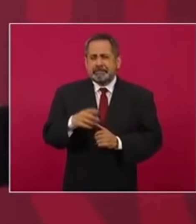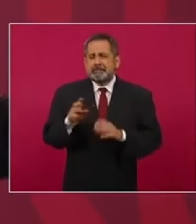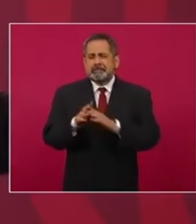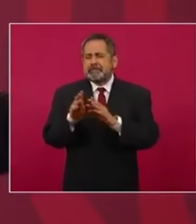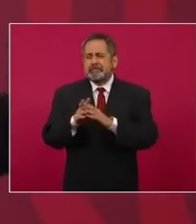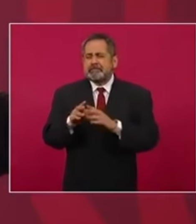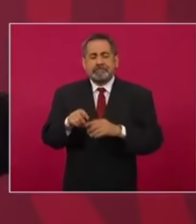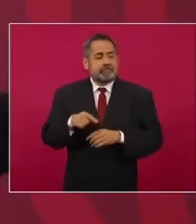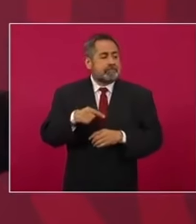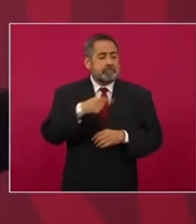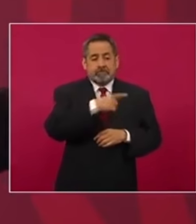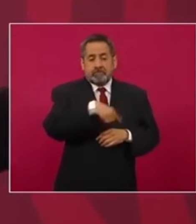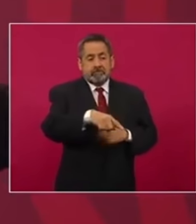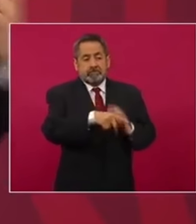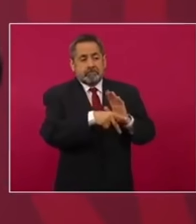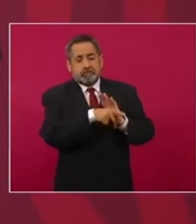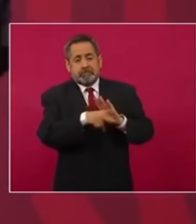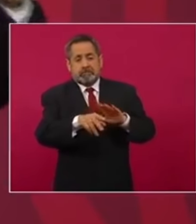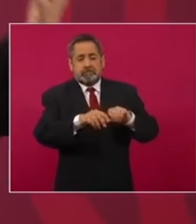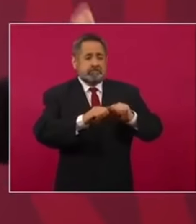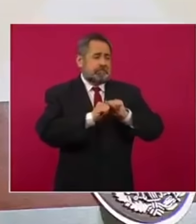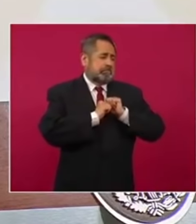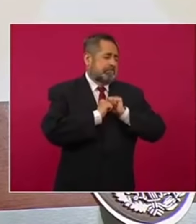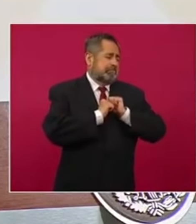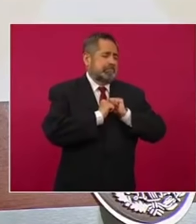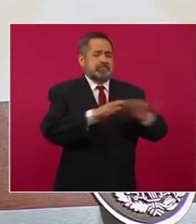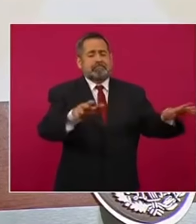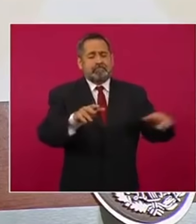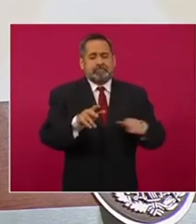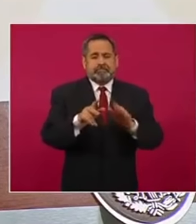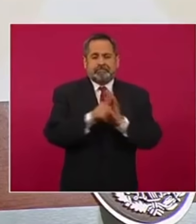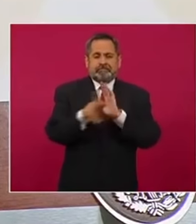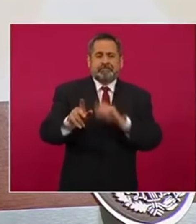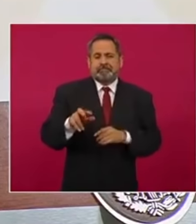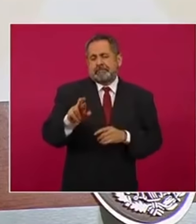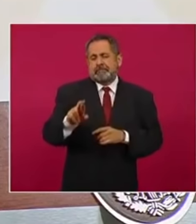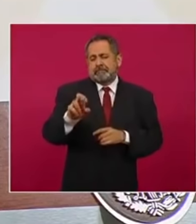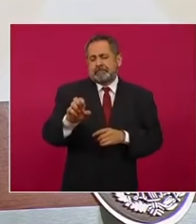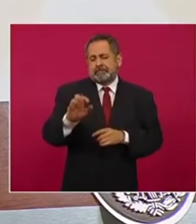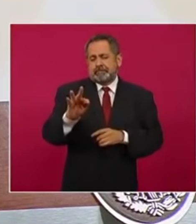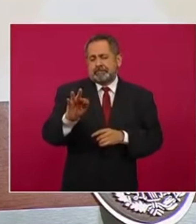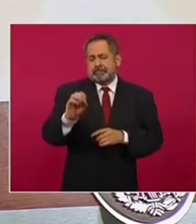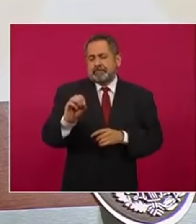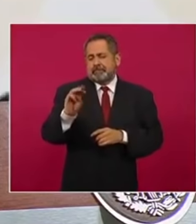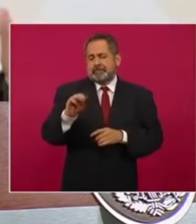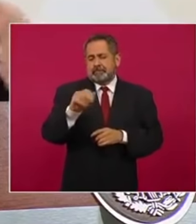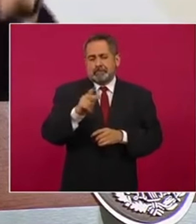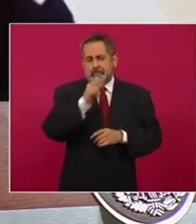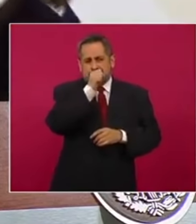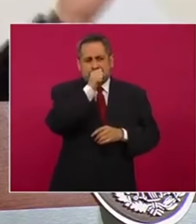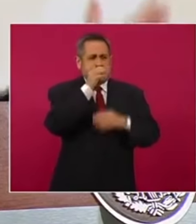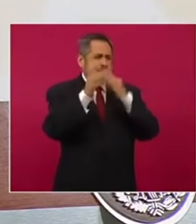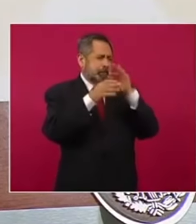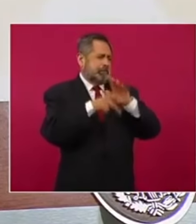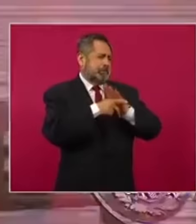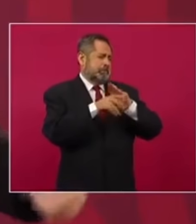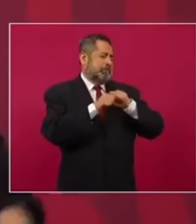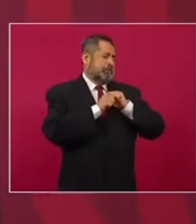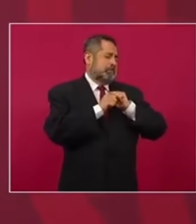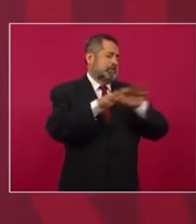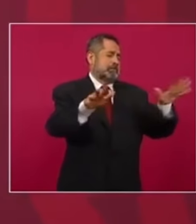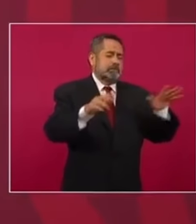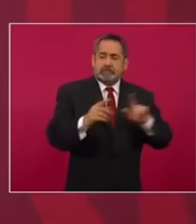que hace la reforma para entrevistar a